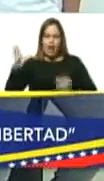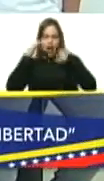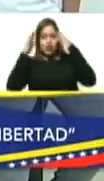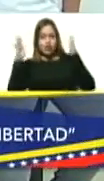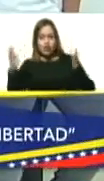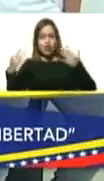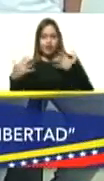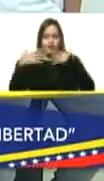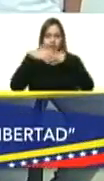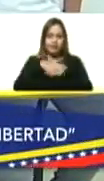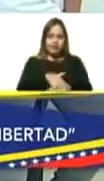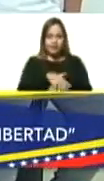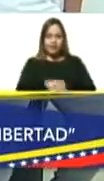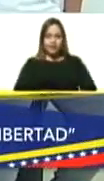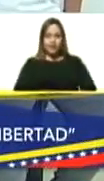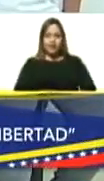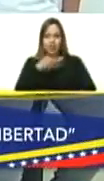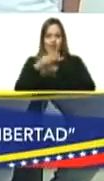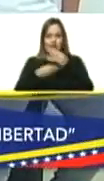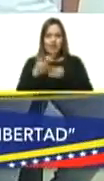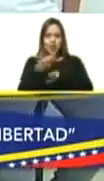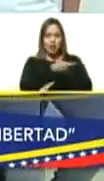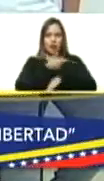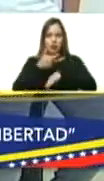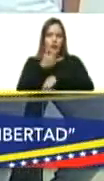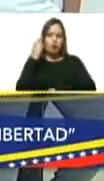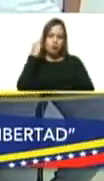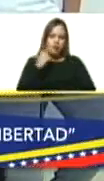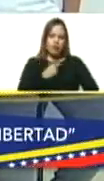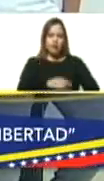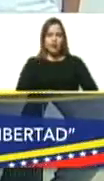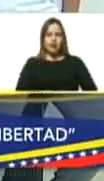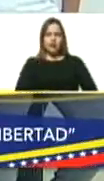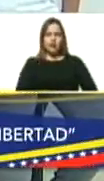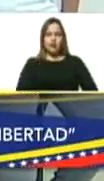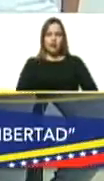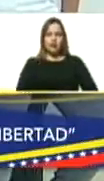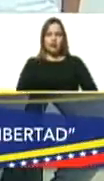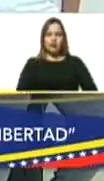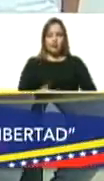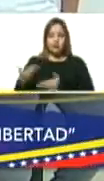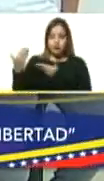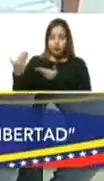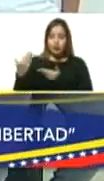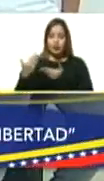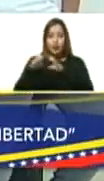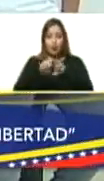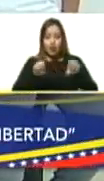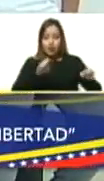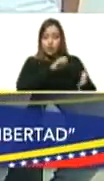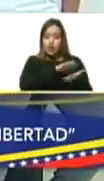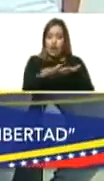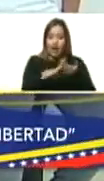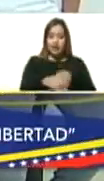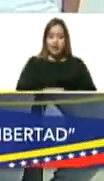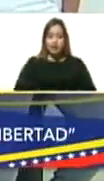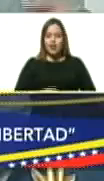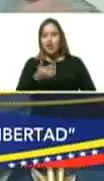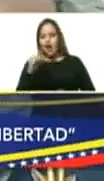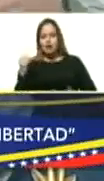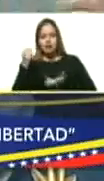integral que genera en este caso el gobierno bolivariano, que por supuesto es educación gratuita, reciben su